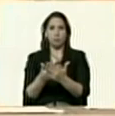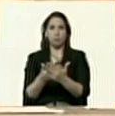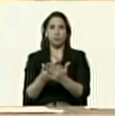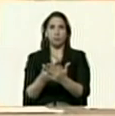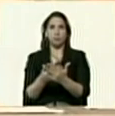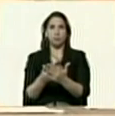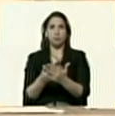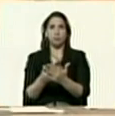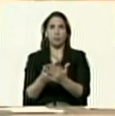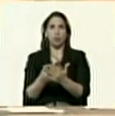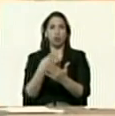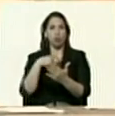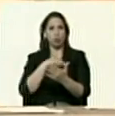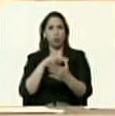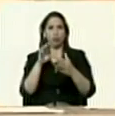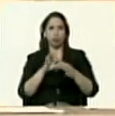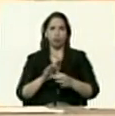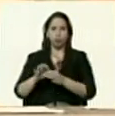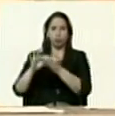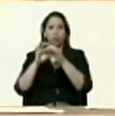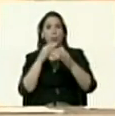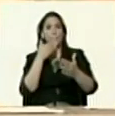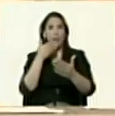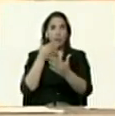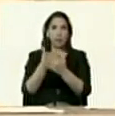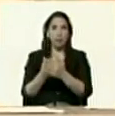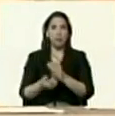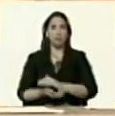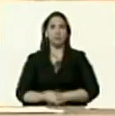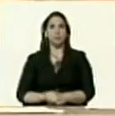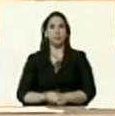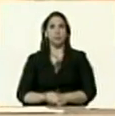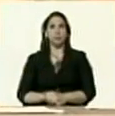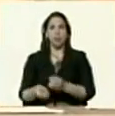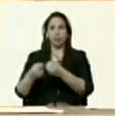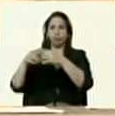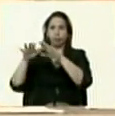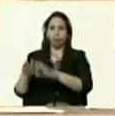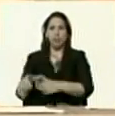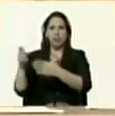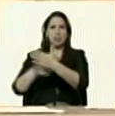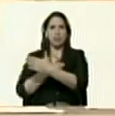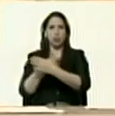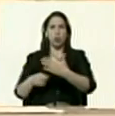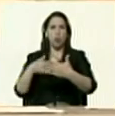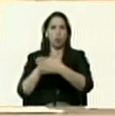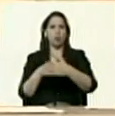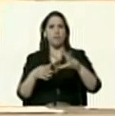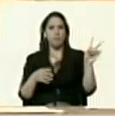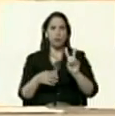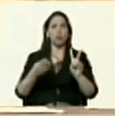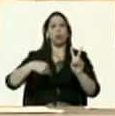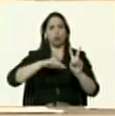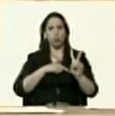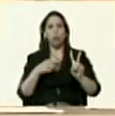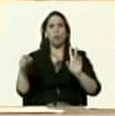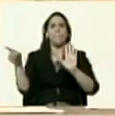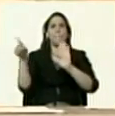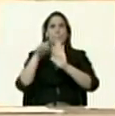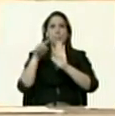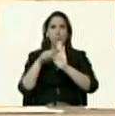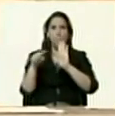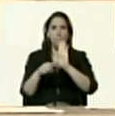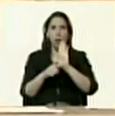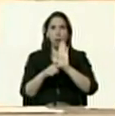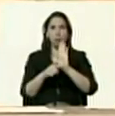que nos unamos para exigir, valga la redundancia, el cese de las sanciones contra Venezuela. Seguiremos, lo llevaremos de primer punto a una agenda de